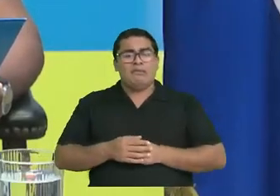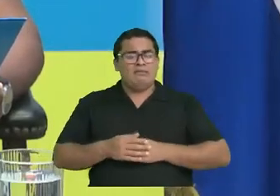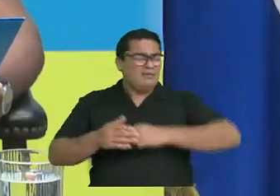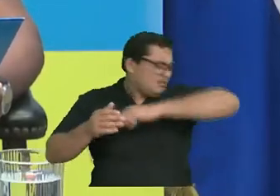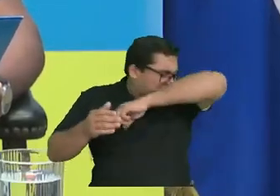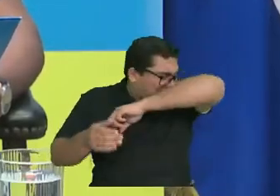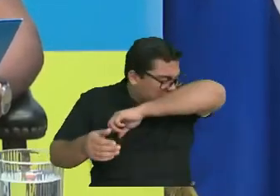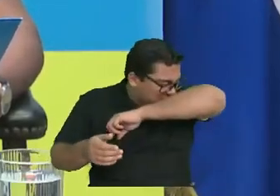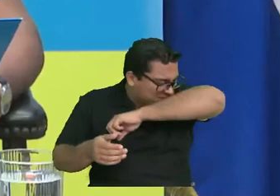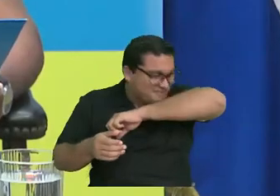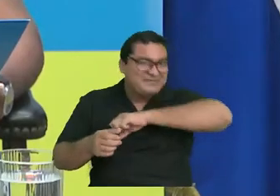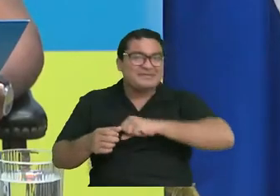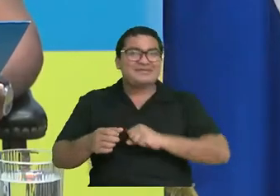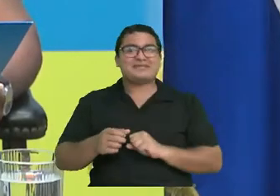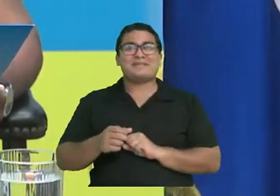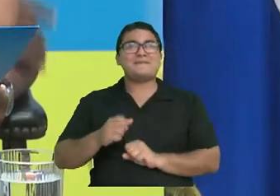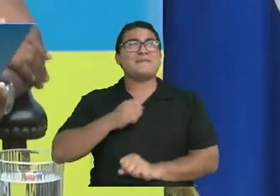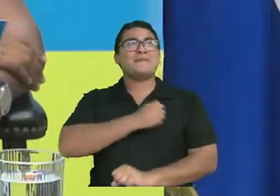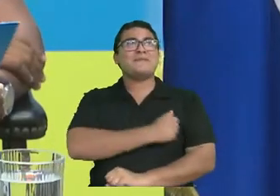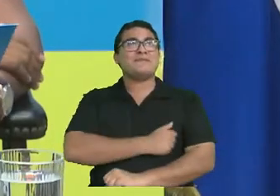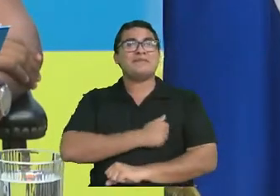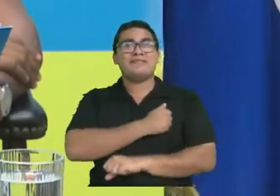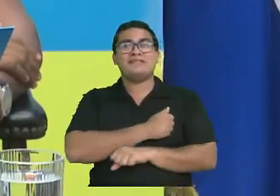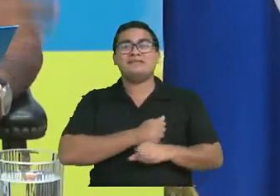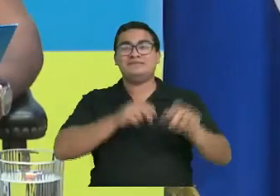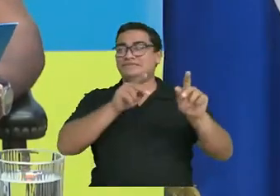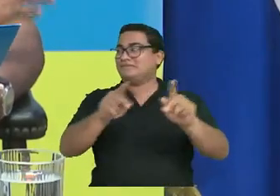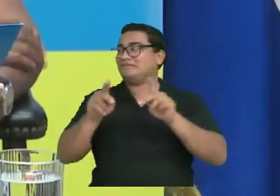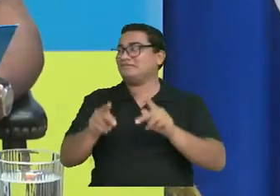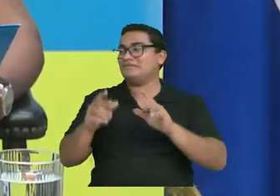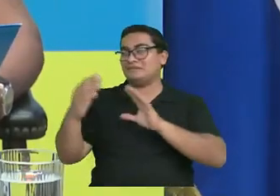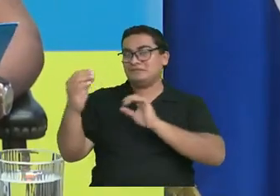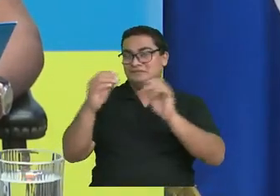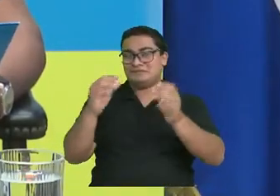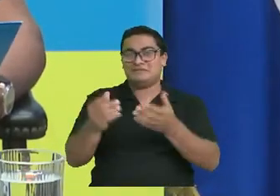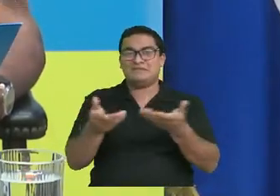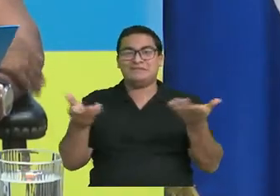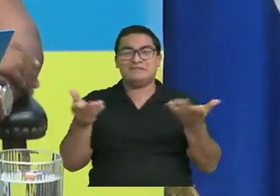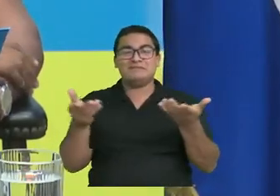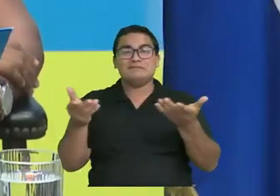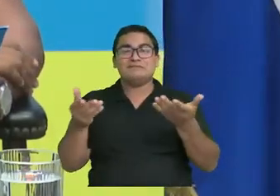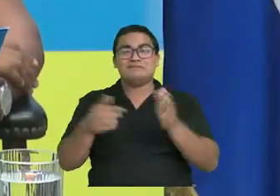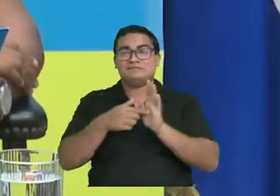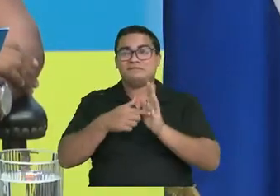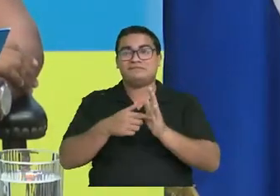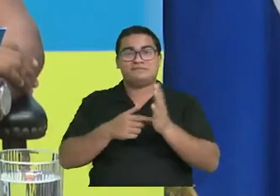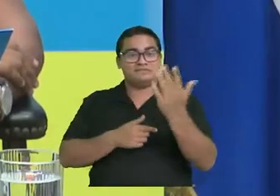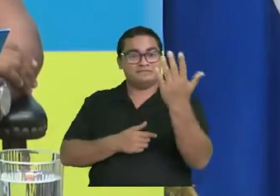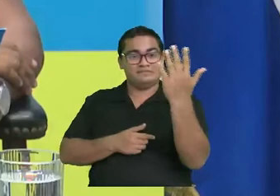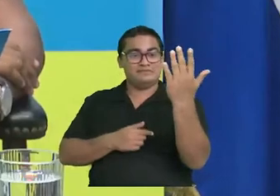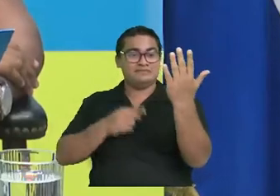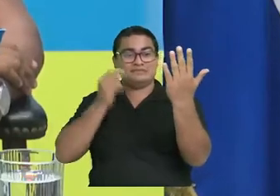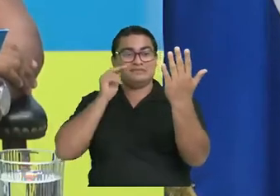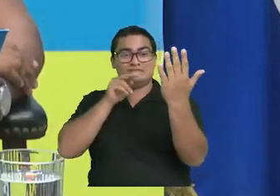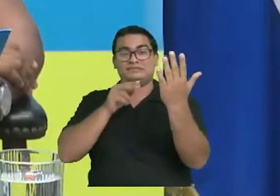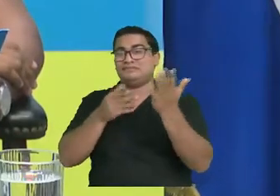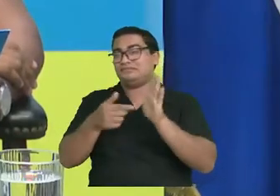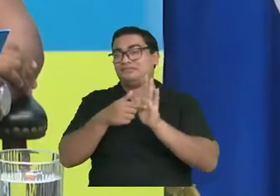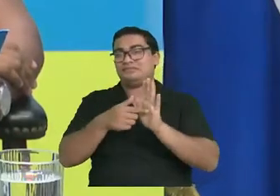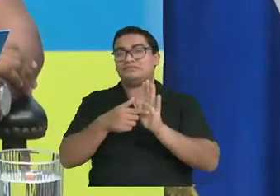a manifestarlo, es la persona que está platicando con Así uno, pues es. En caso, a menos que te veas en el espejo. Constantemente, sí.